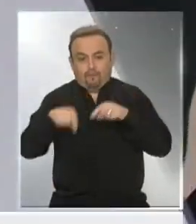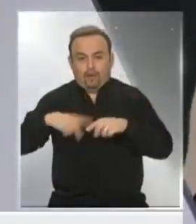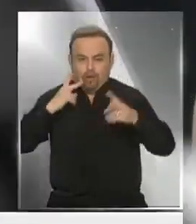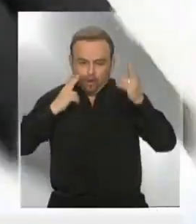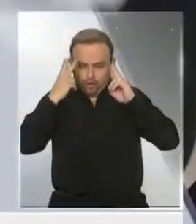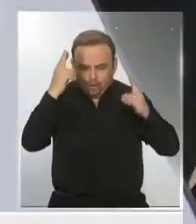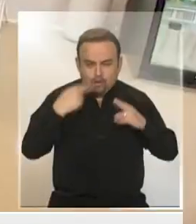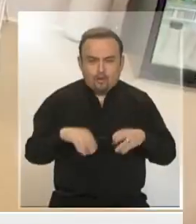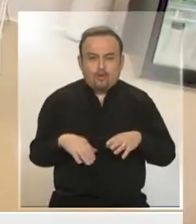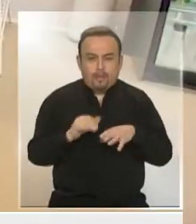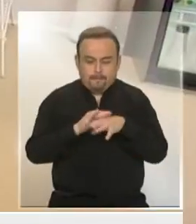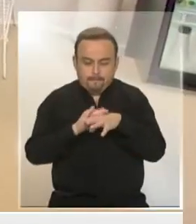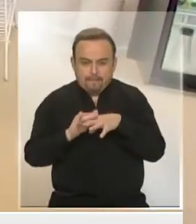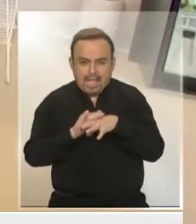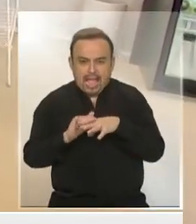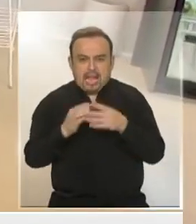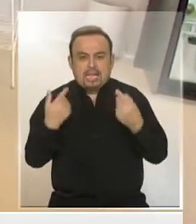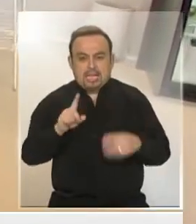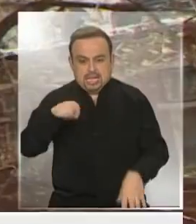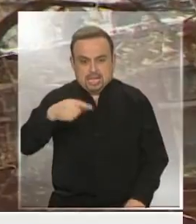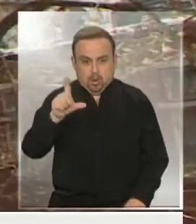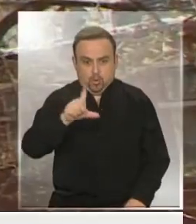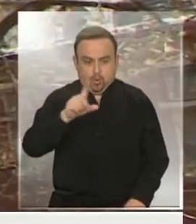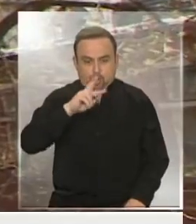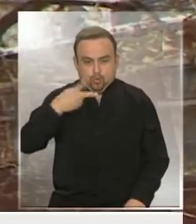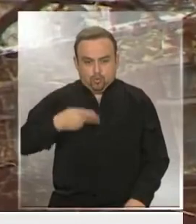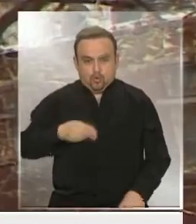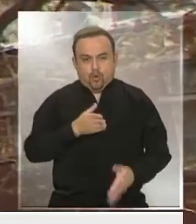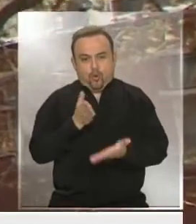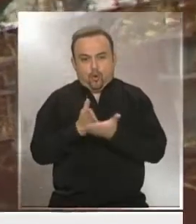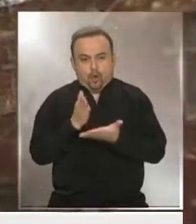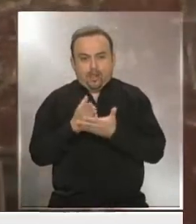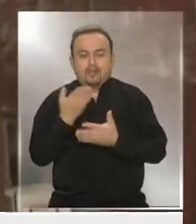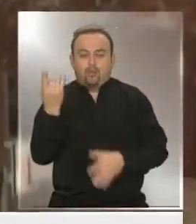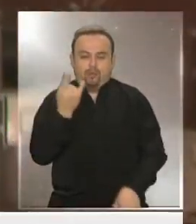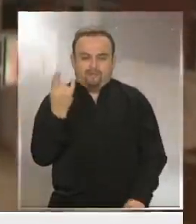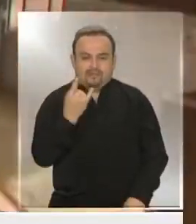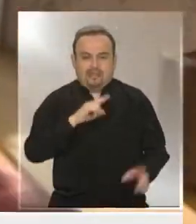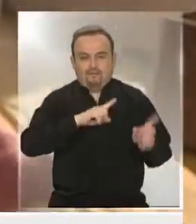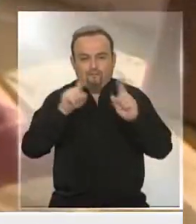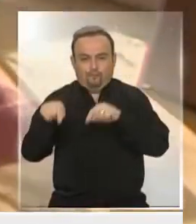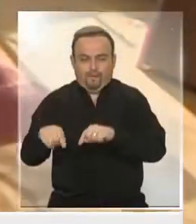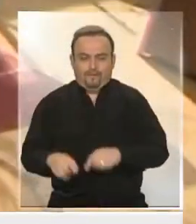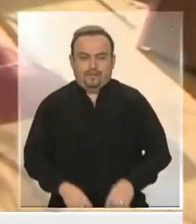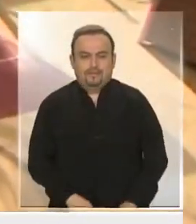peluqueros y dermatólogos el lunes es el turno de colegios y universidades